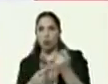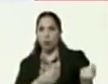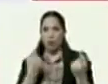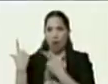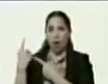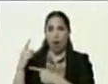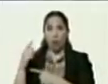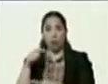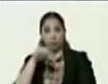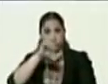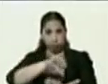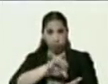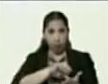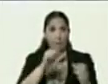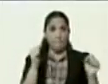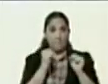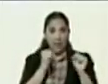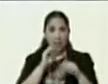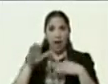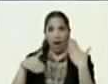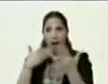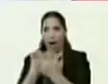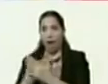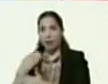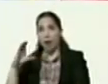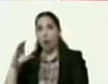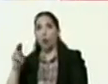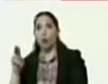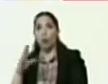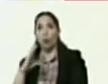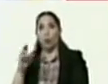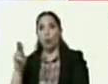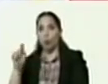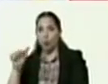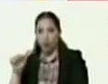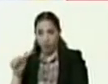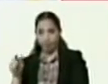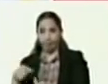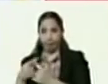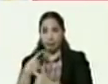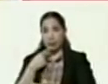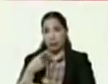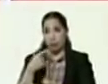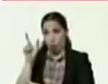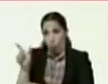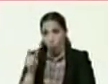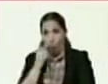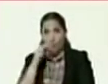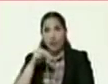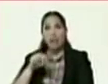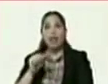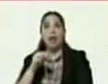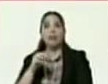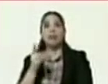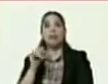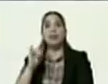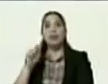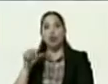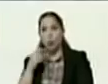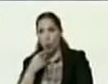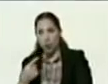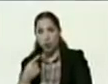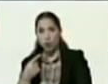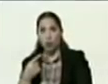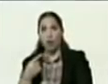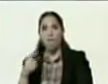desde Mérida hasta Cúcuta. Había dicho Nandito, en su testimonio, que la